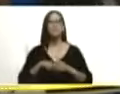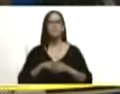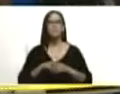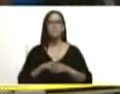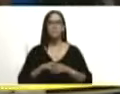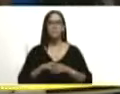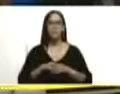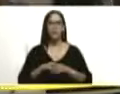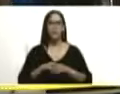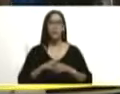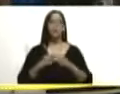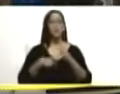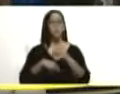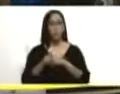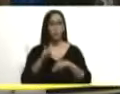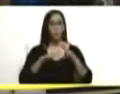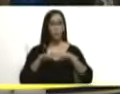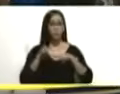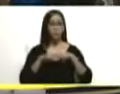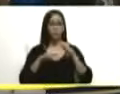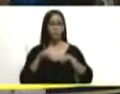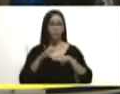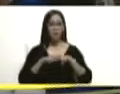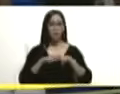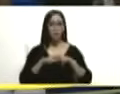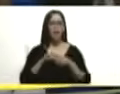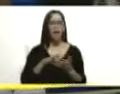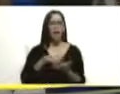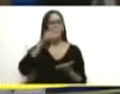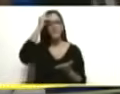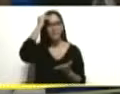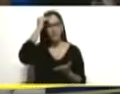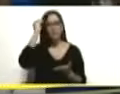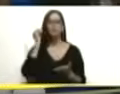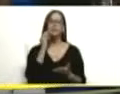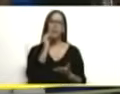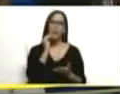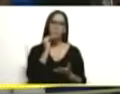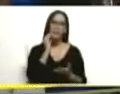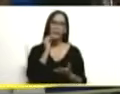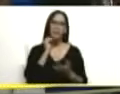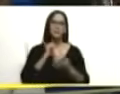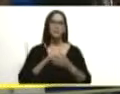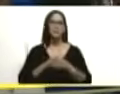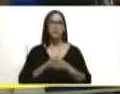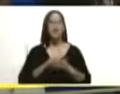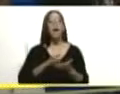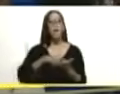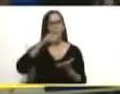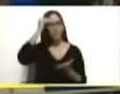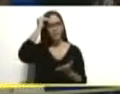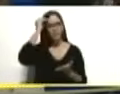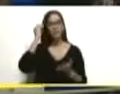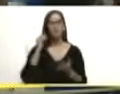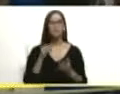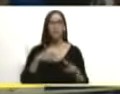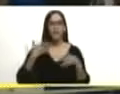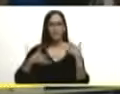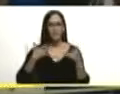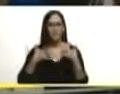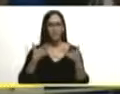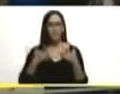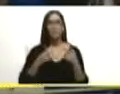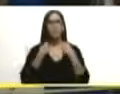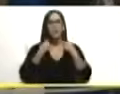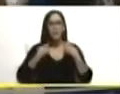Y fuimos construyendo, aprendiendo de las experiencias, aprendiendo de los éxitos y de los